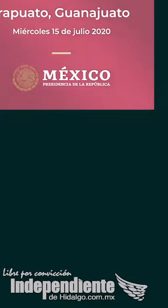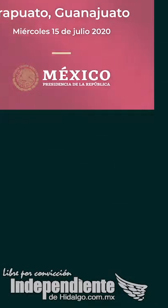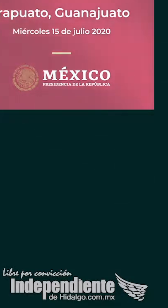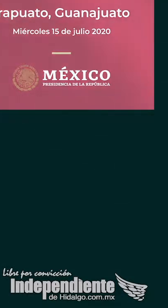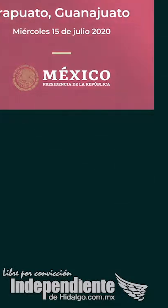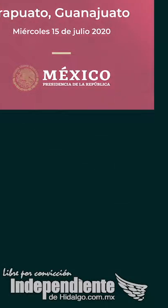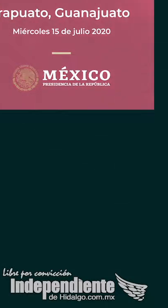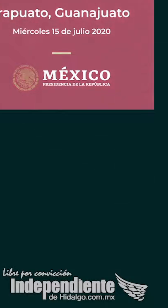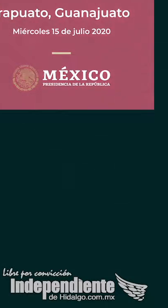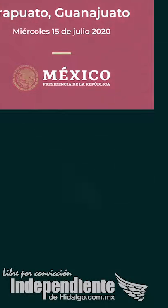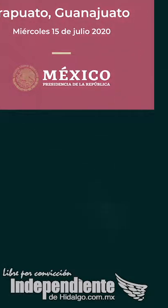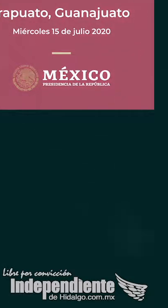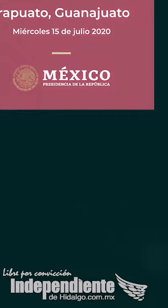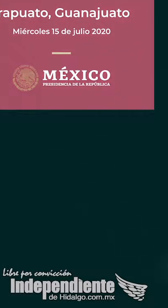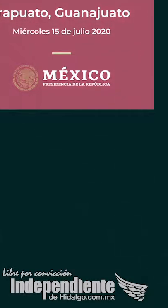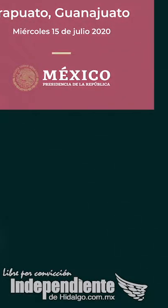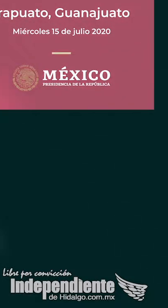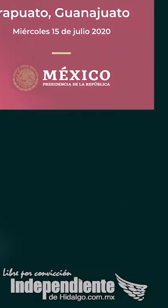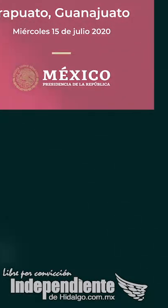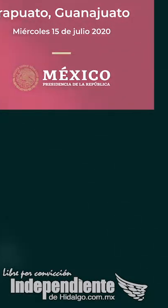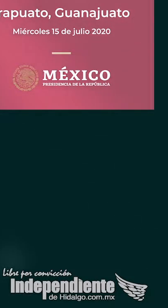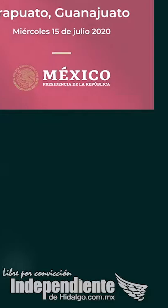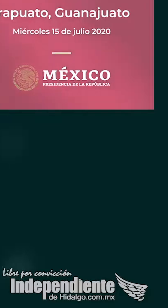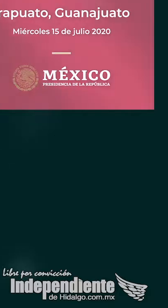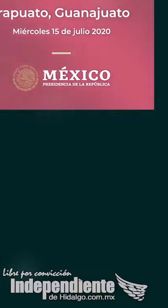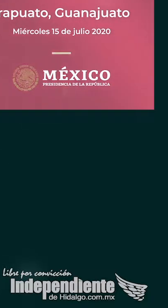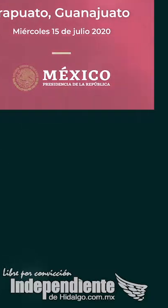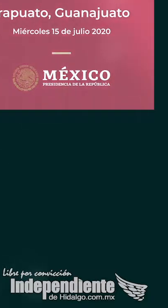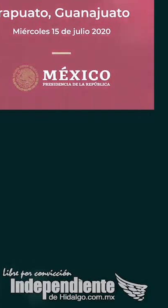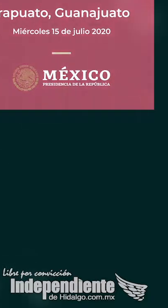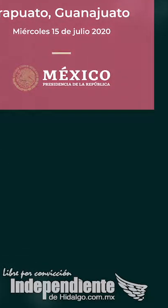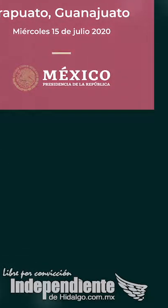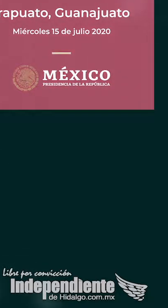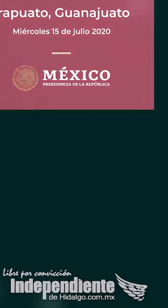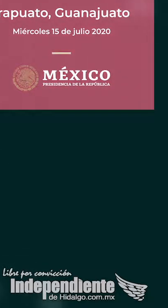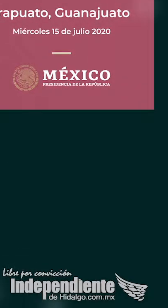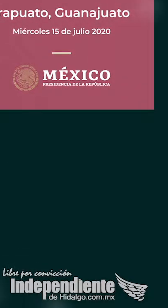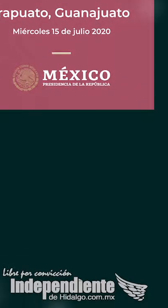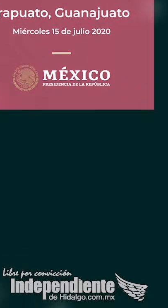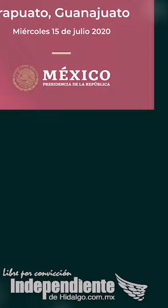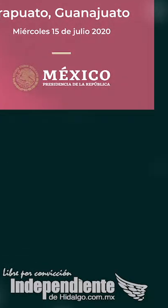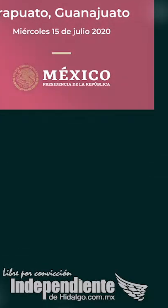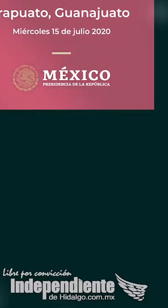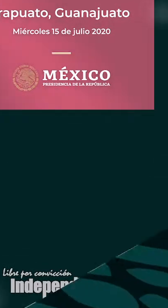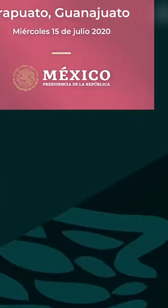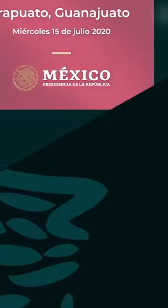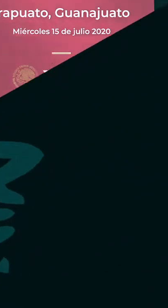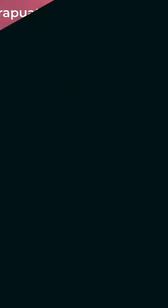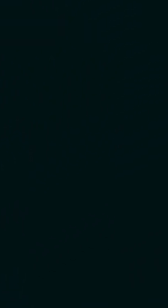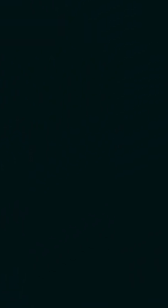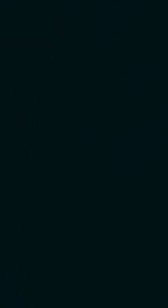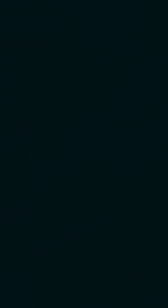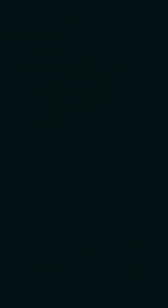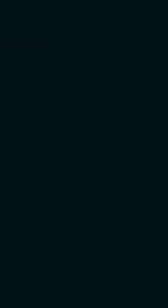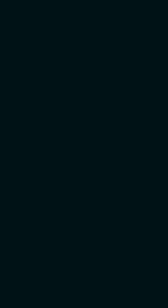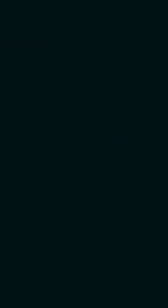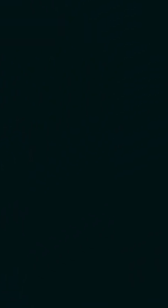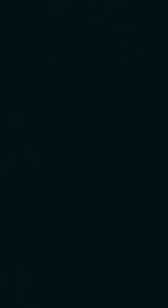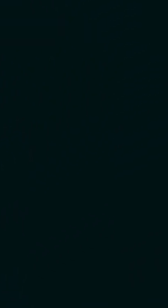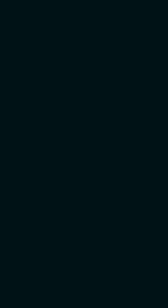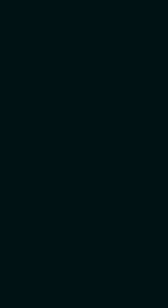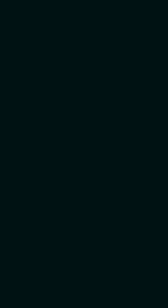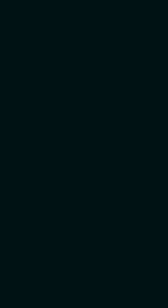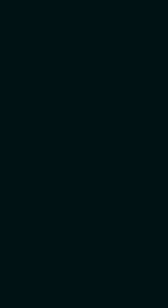Quintana Roo, por lo que el presidente llamó a retomar actividades con extrema precaución. Esto y más en la mañanera, el resumen.